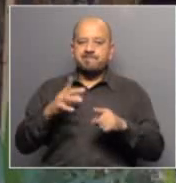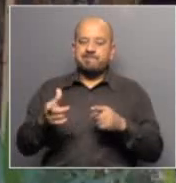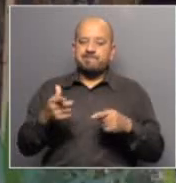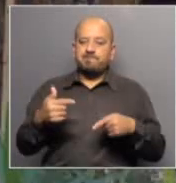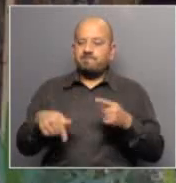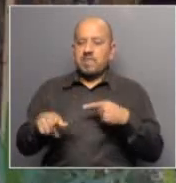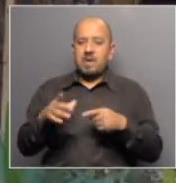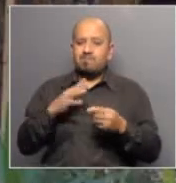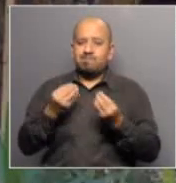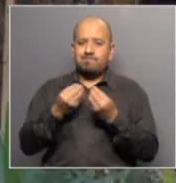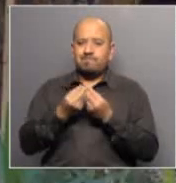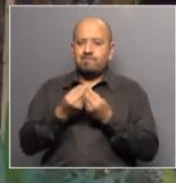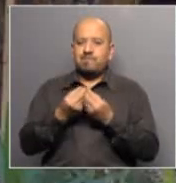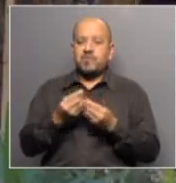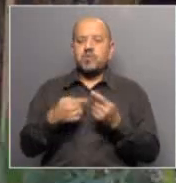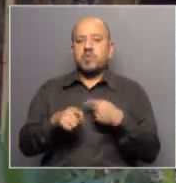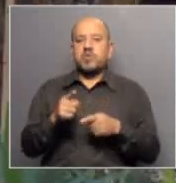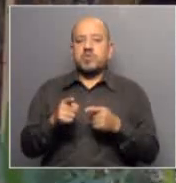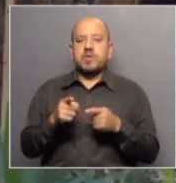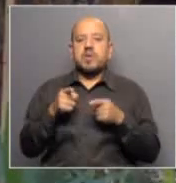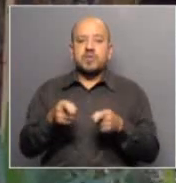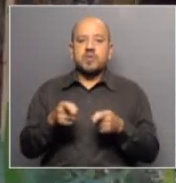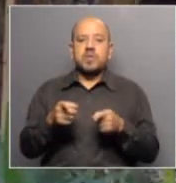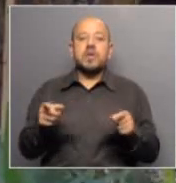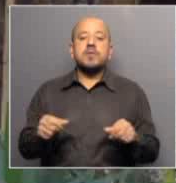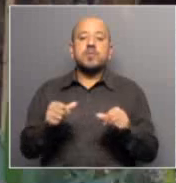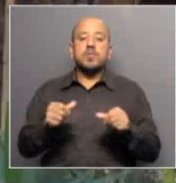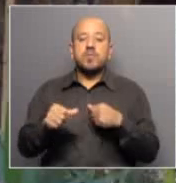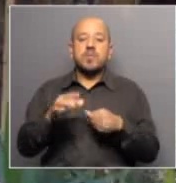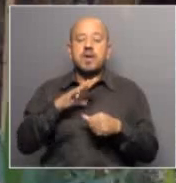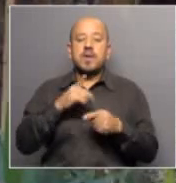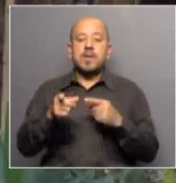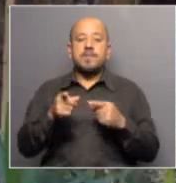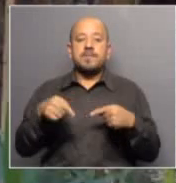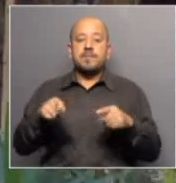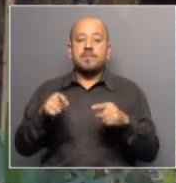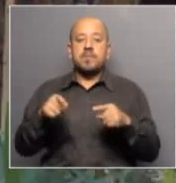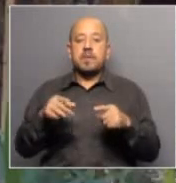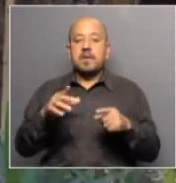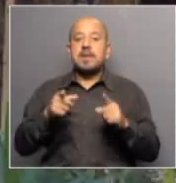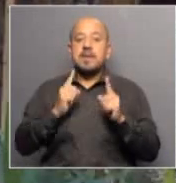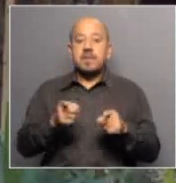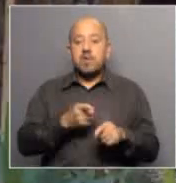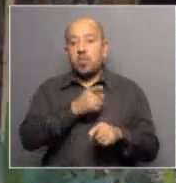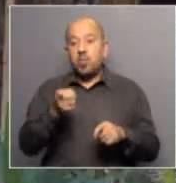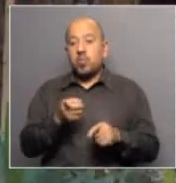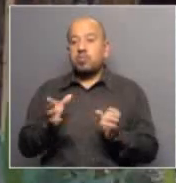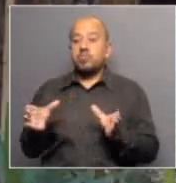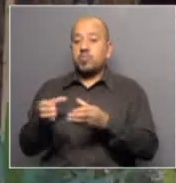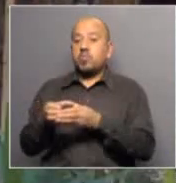de este producto en las farmacias. Y eso ha hecho también que un mercado paralelo, digamos, también se haya